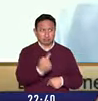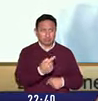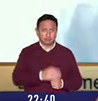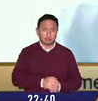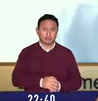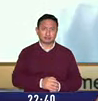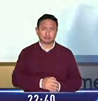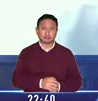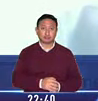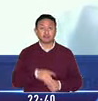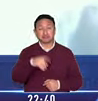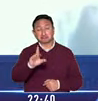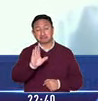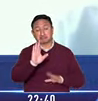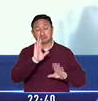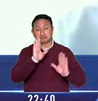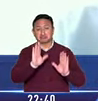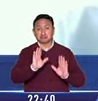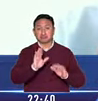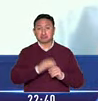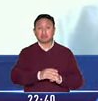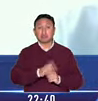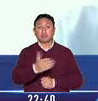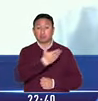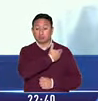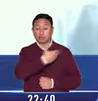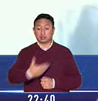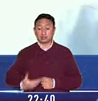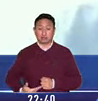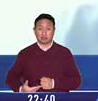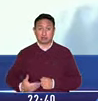tiempo necesario al presidente de la República